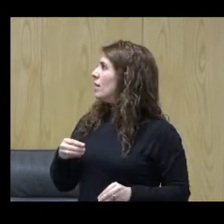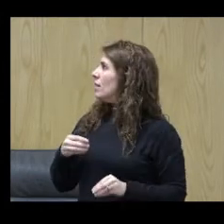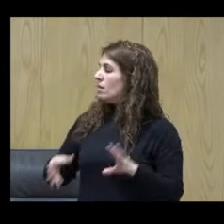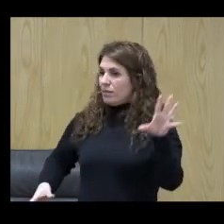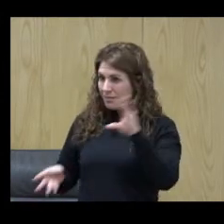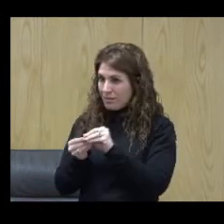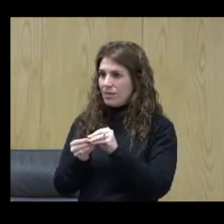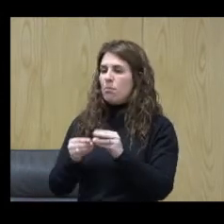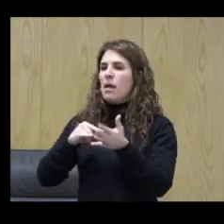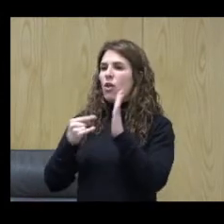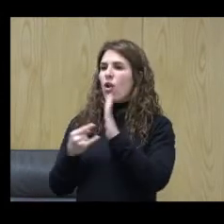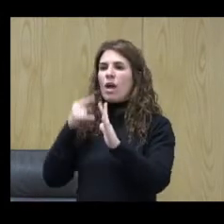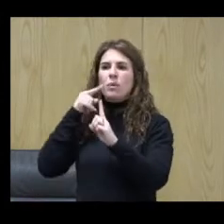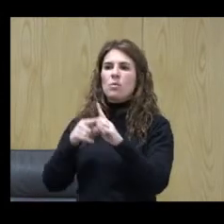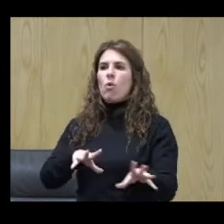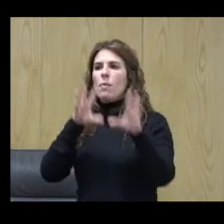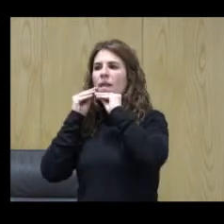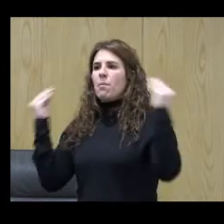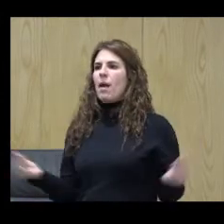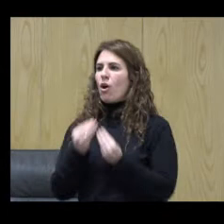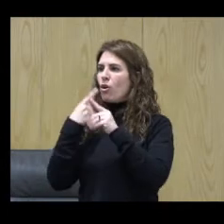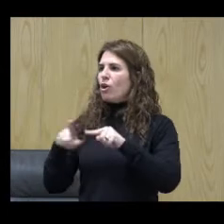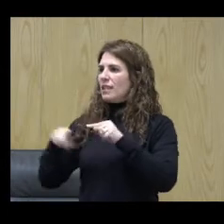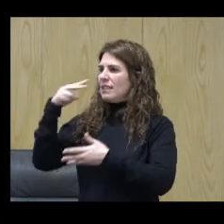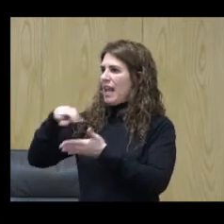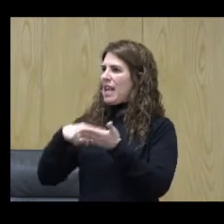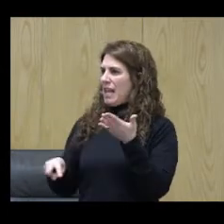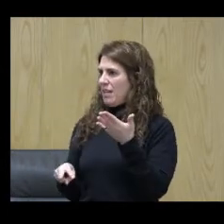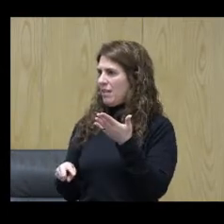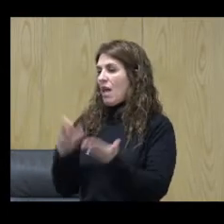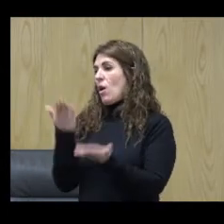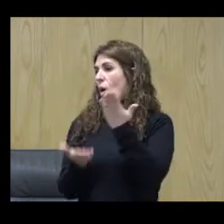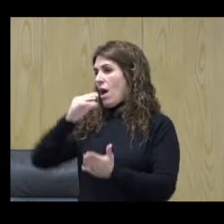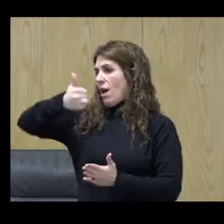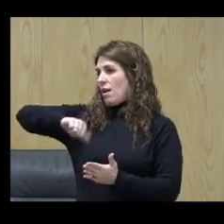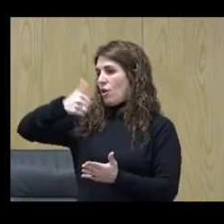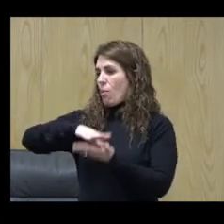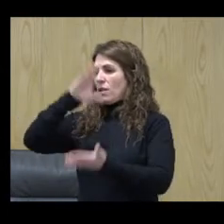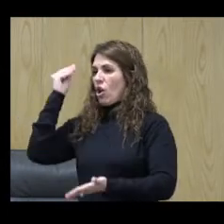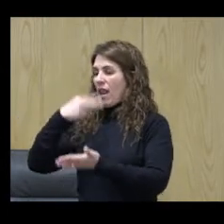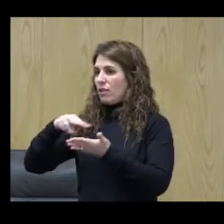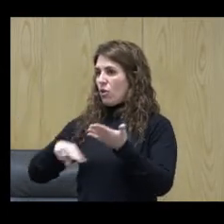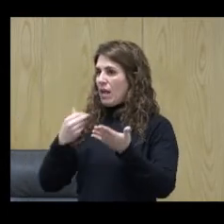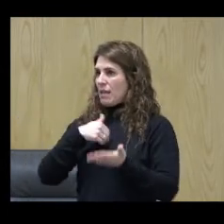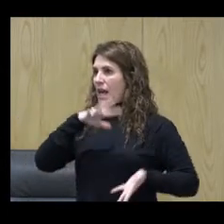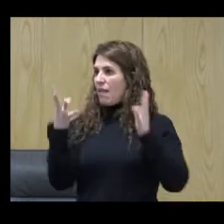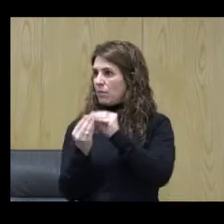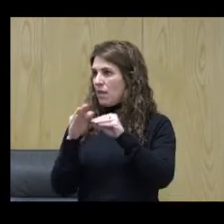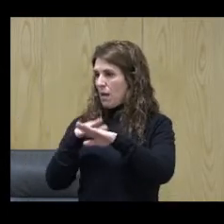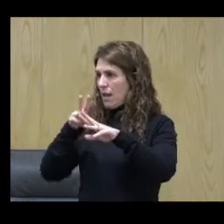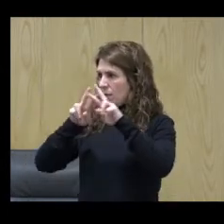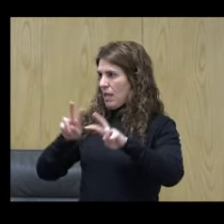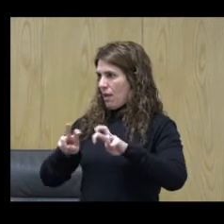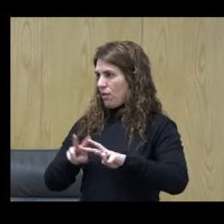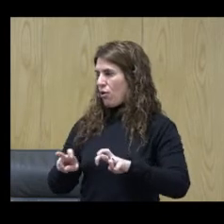para comprender mejor lo que leemos, para evaluar la comprensión lectora que hemos adaptado para esta investigación y